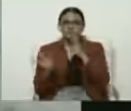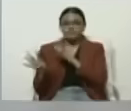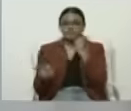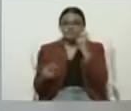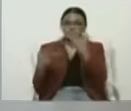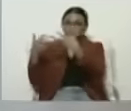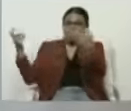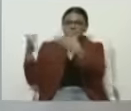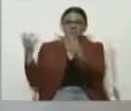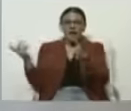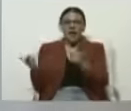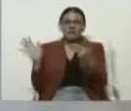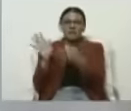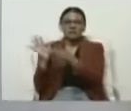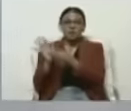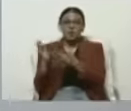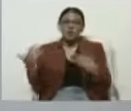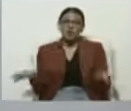sucio.